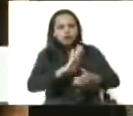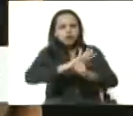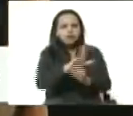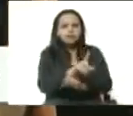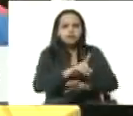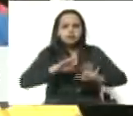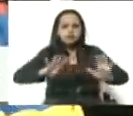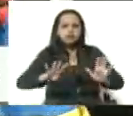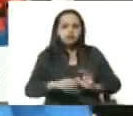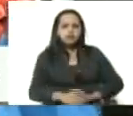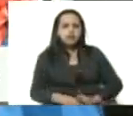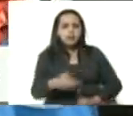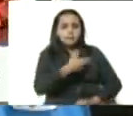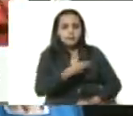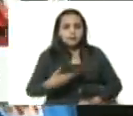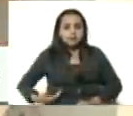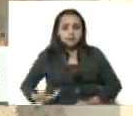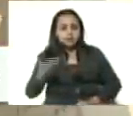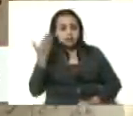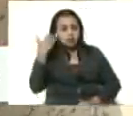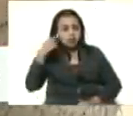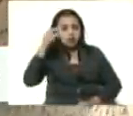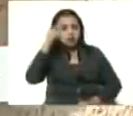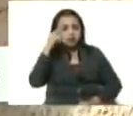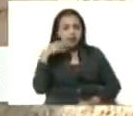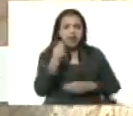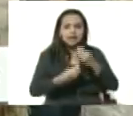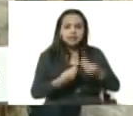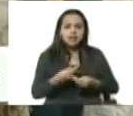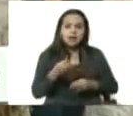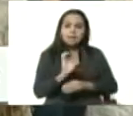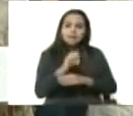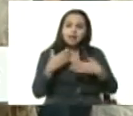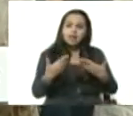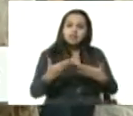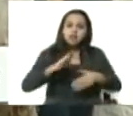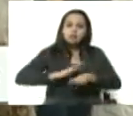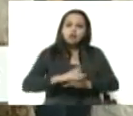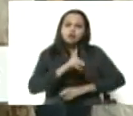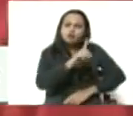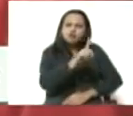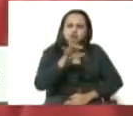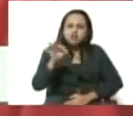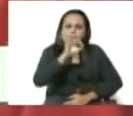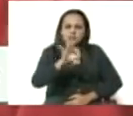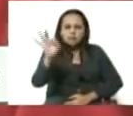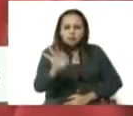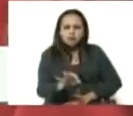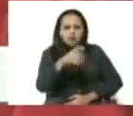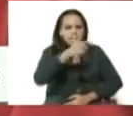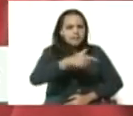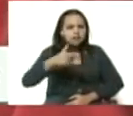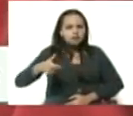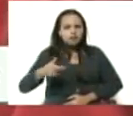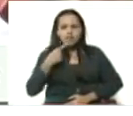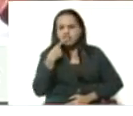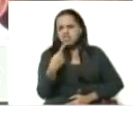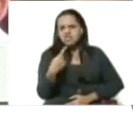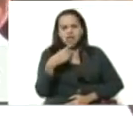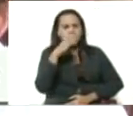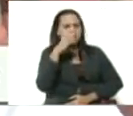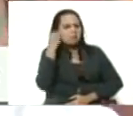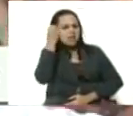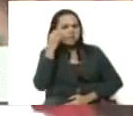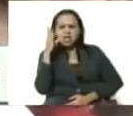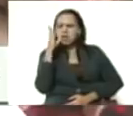COVID-19. El presidente en estos días hacía una alerta de que hay un 13% de la población que no cree que